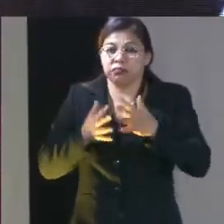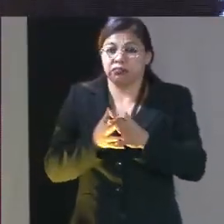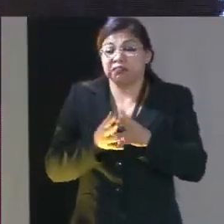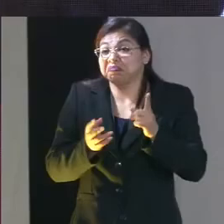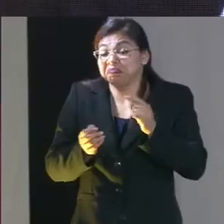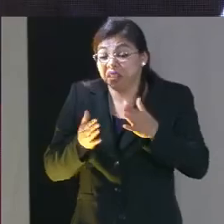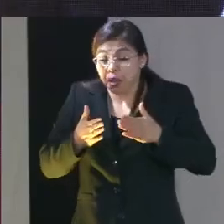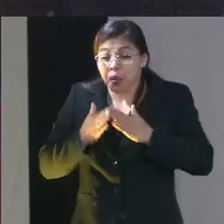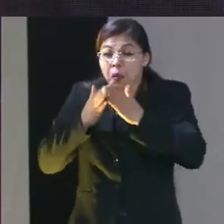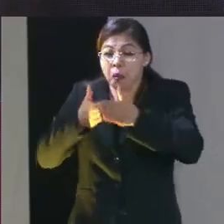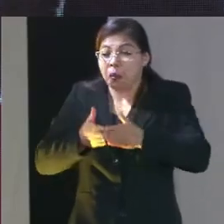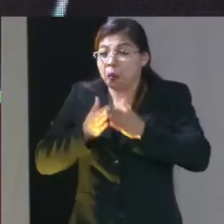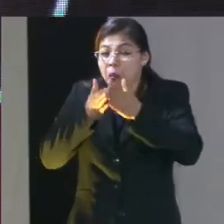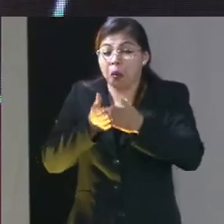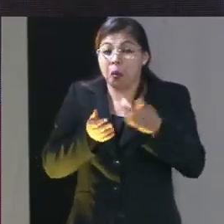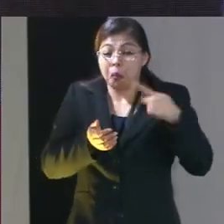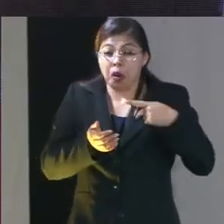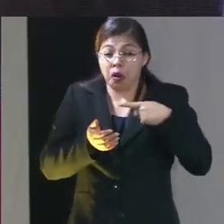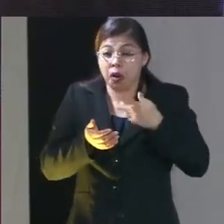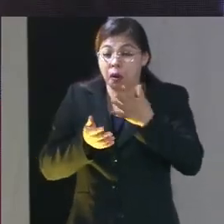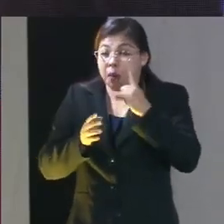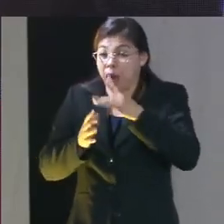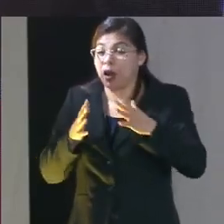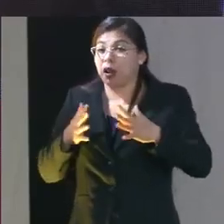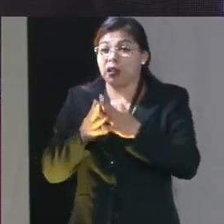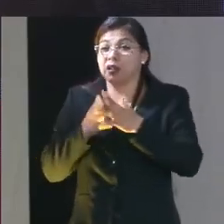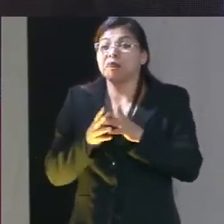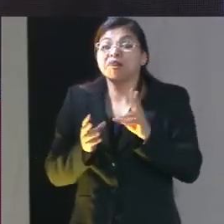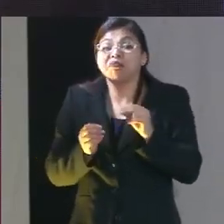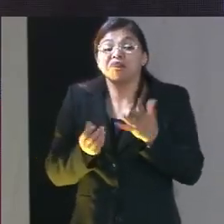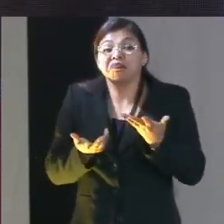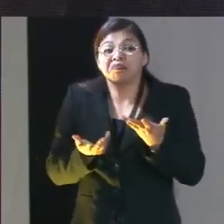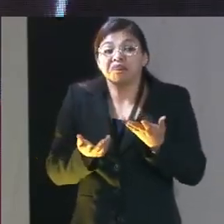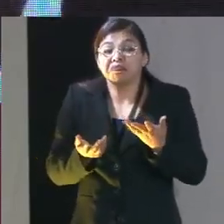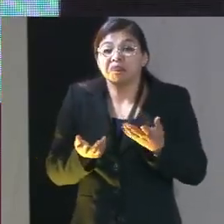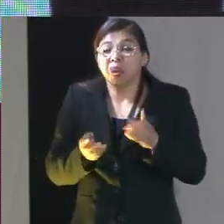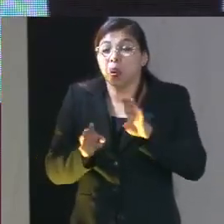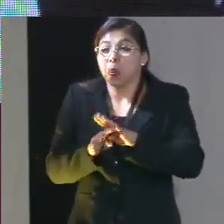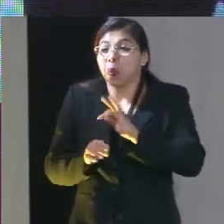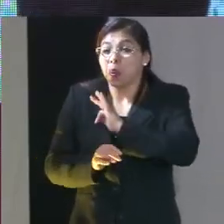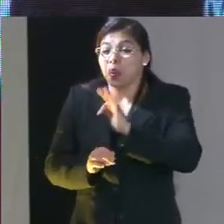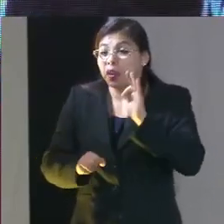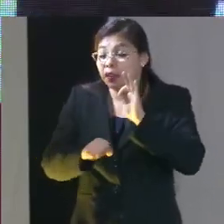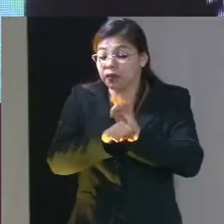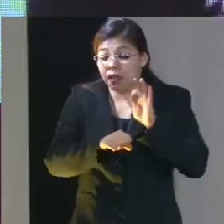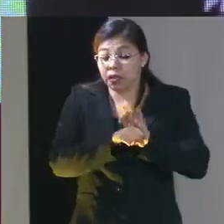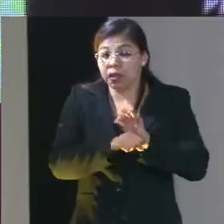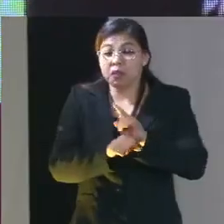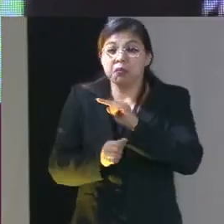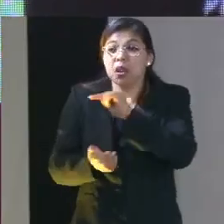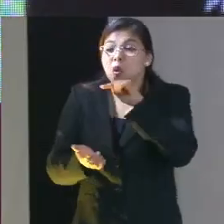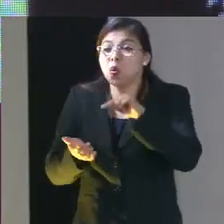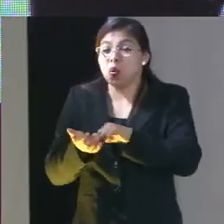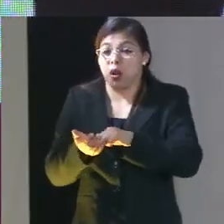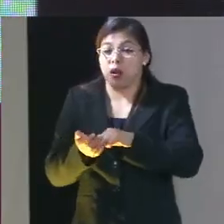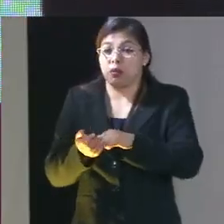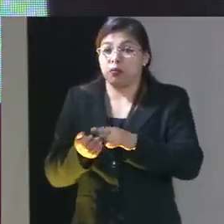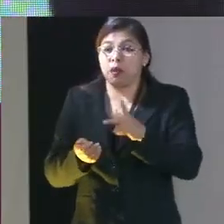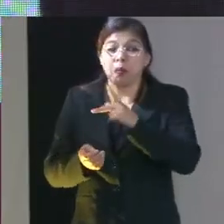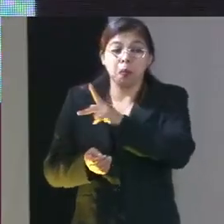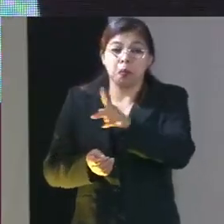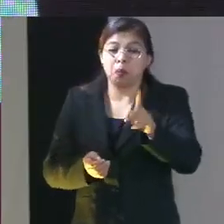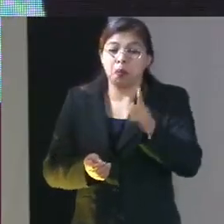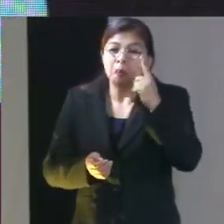flota ni tenía sentido ni hubiera defendido realmente la zona poblada.